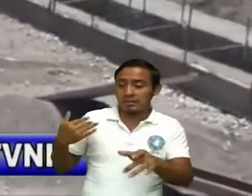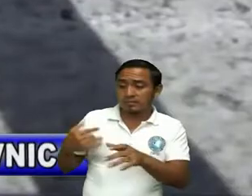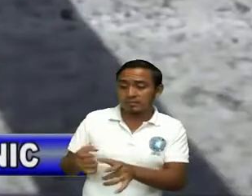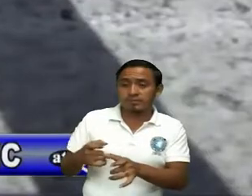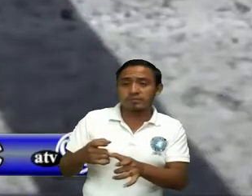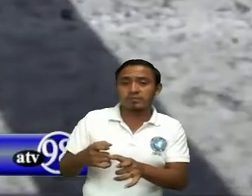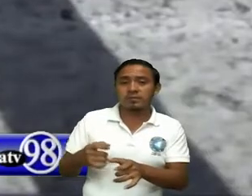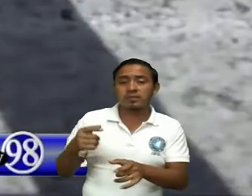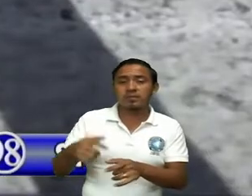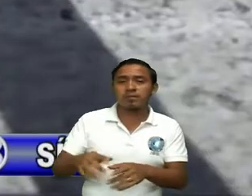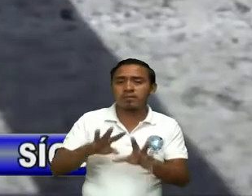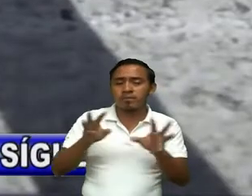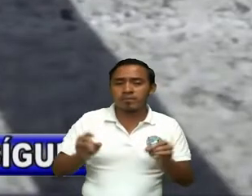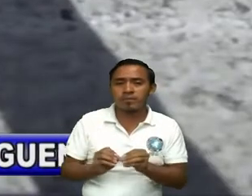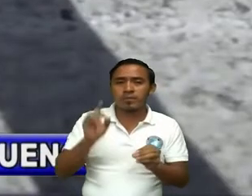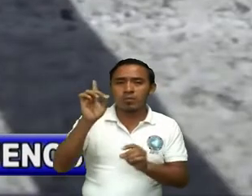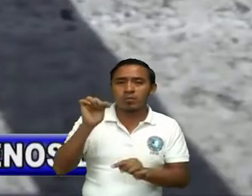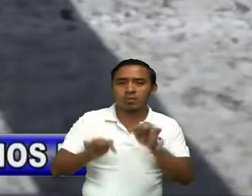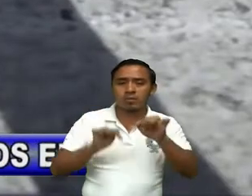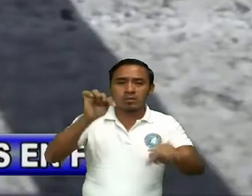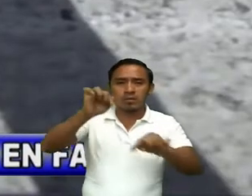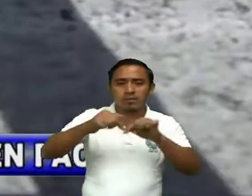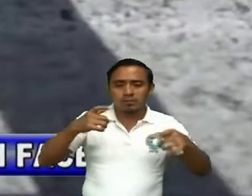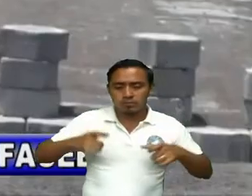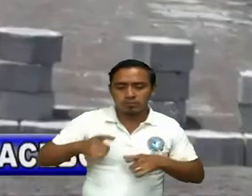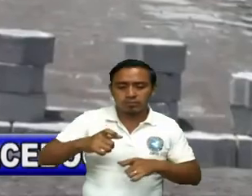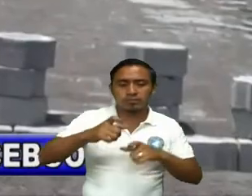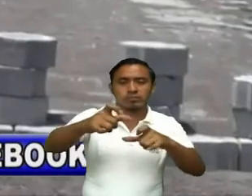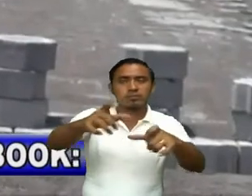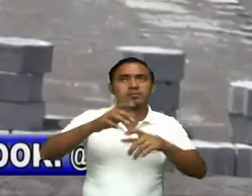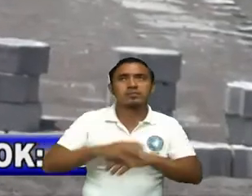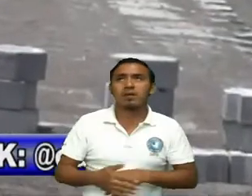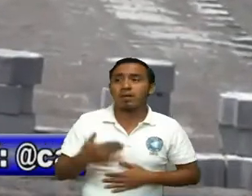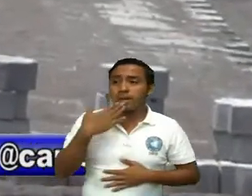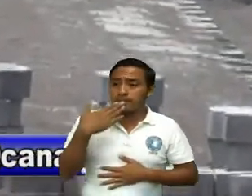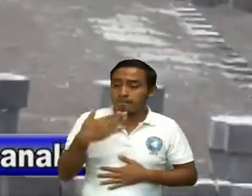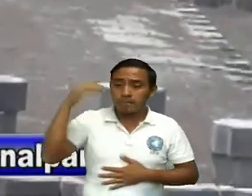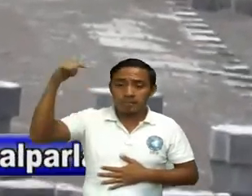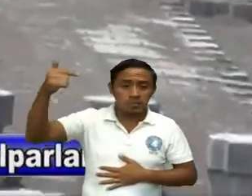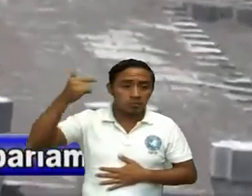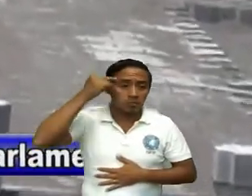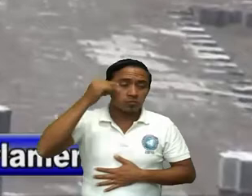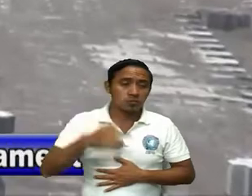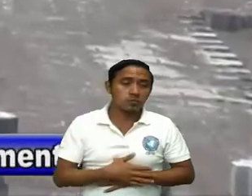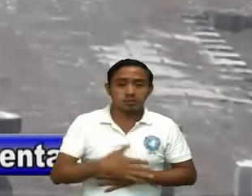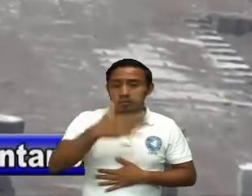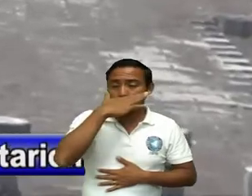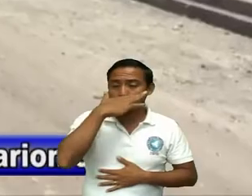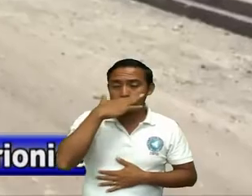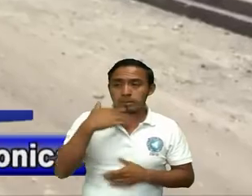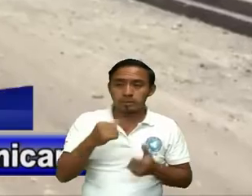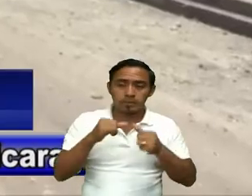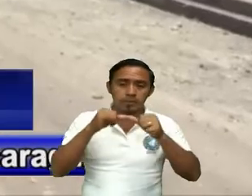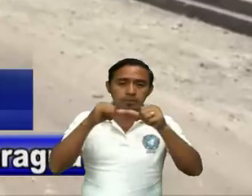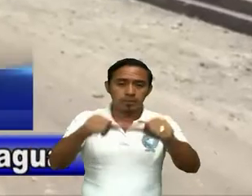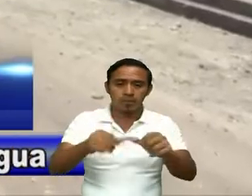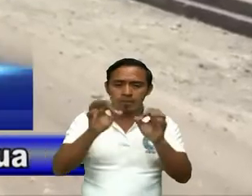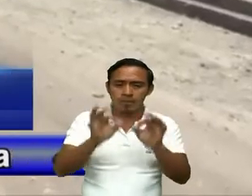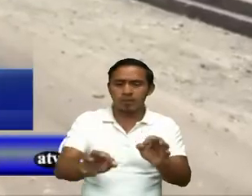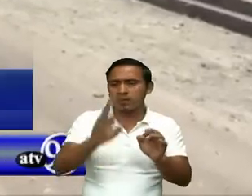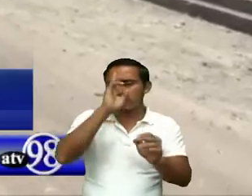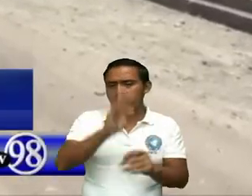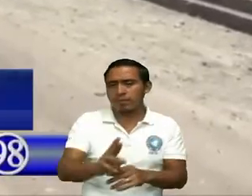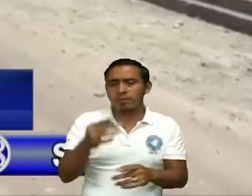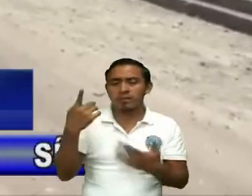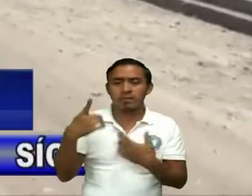municipalidad para un total de 1 kilómetro de adoquinado. El buen gobierno, el Frente Sandinista, sigue llevando la restitución de derechos, en